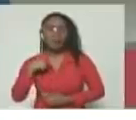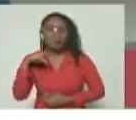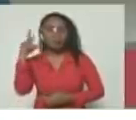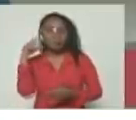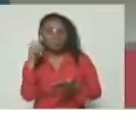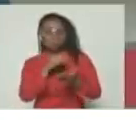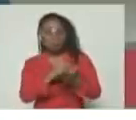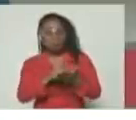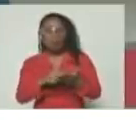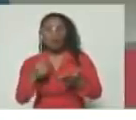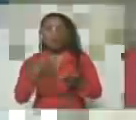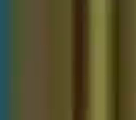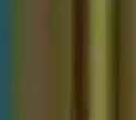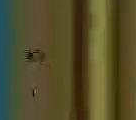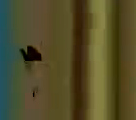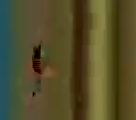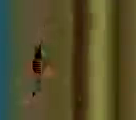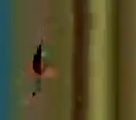me enfermé del hígado.